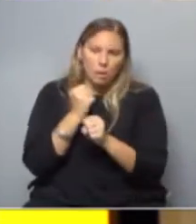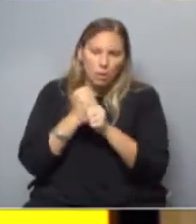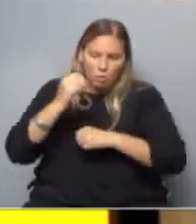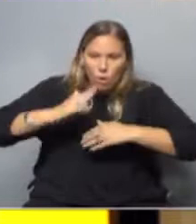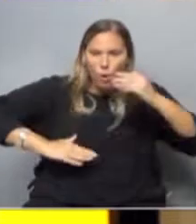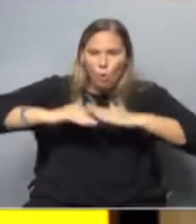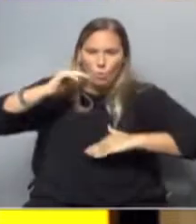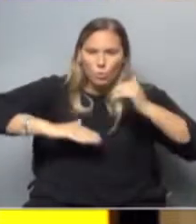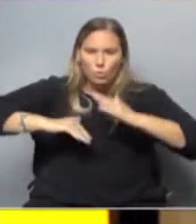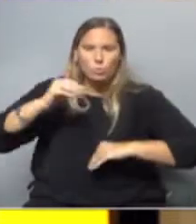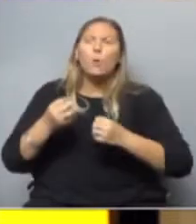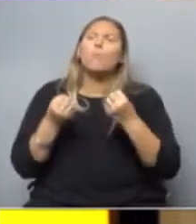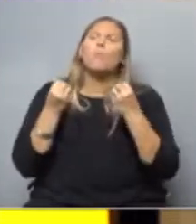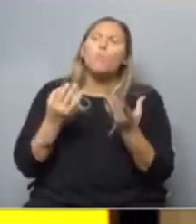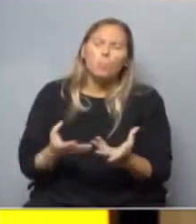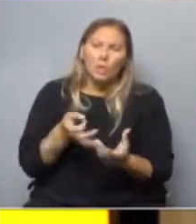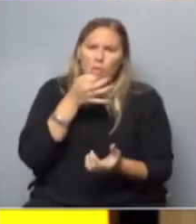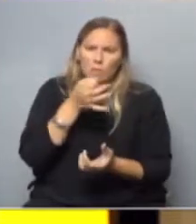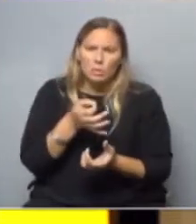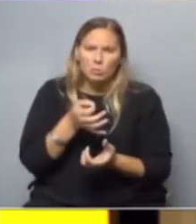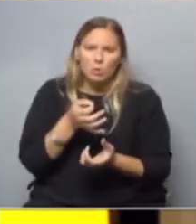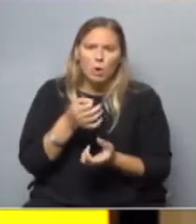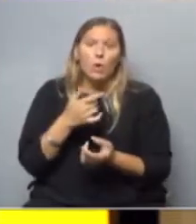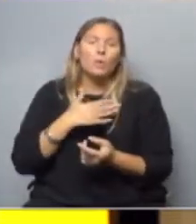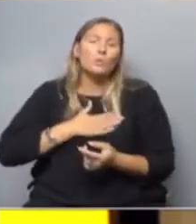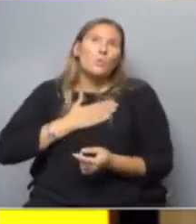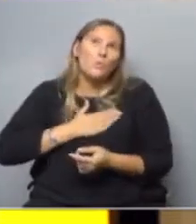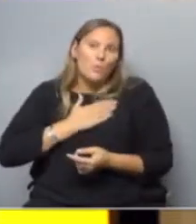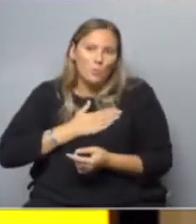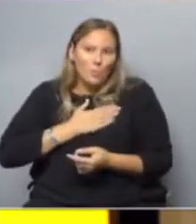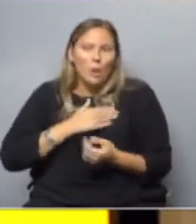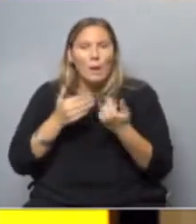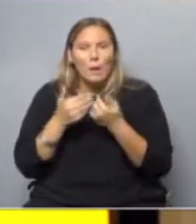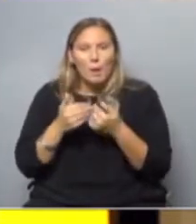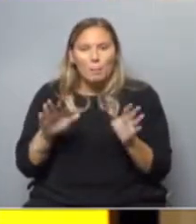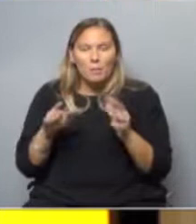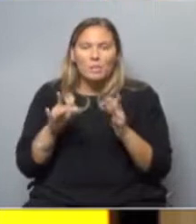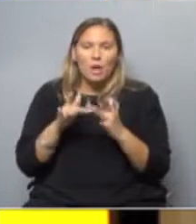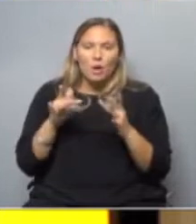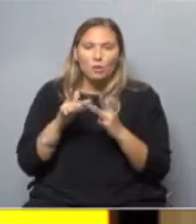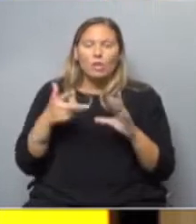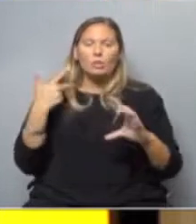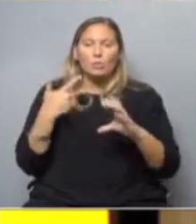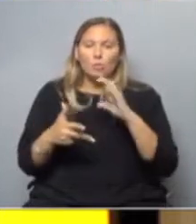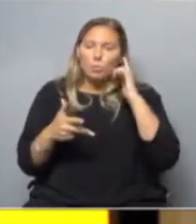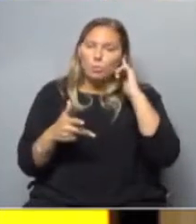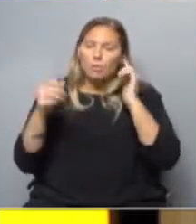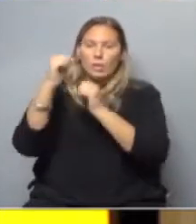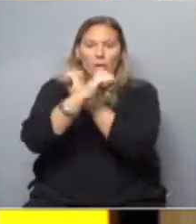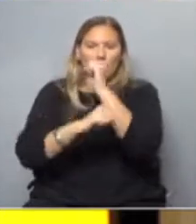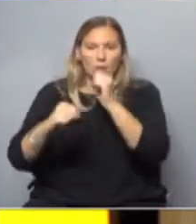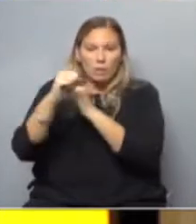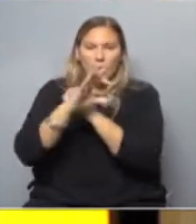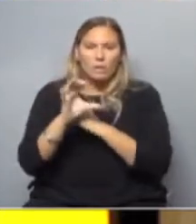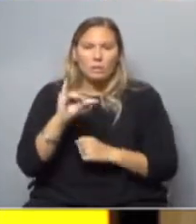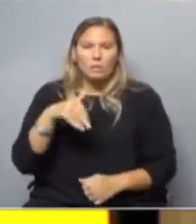construcción. ¿Y por qué decimos todo esto? Bueno, porque nos da mucho gusto empezar este contacto de Zoom con el ingeniero Fernando